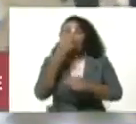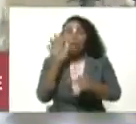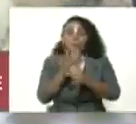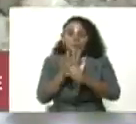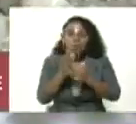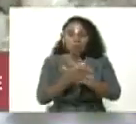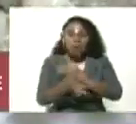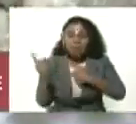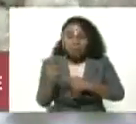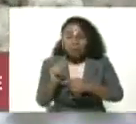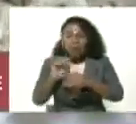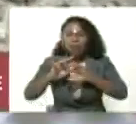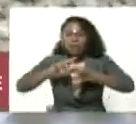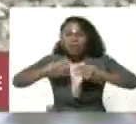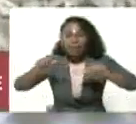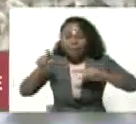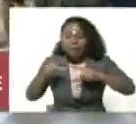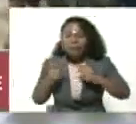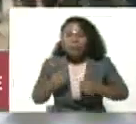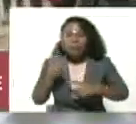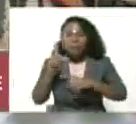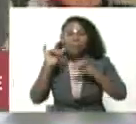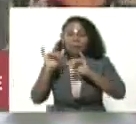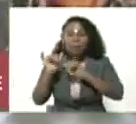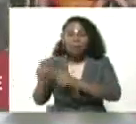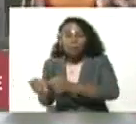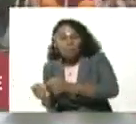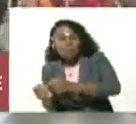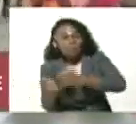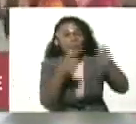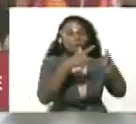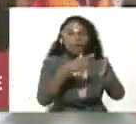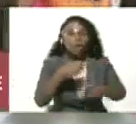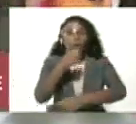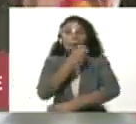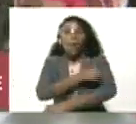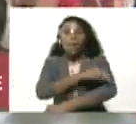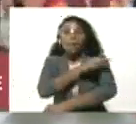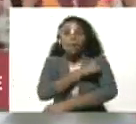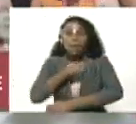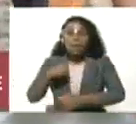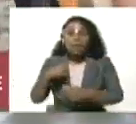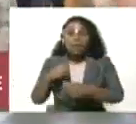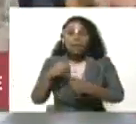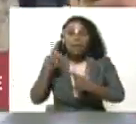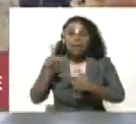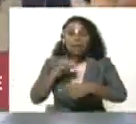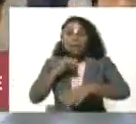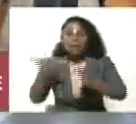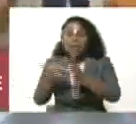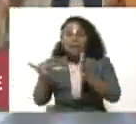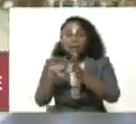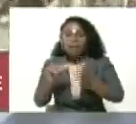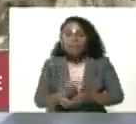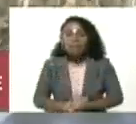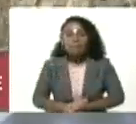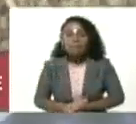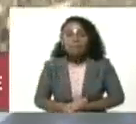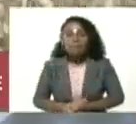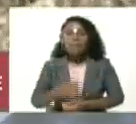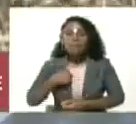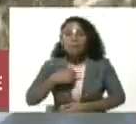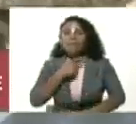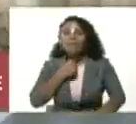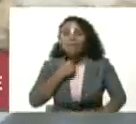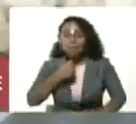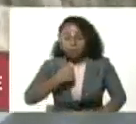fue desenterrado, ahí mismo se lo llevaron para un puesto médico. Me gustaría conocer a